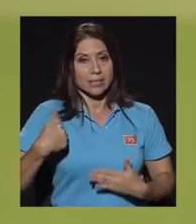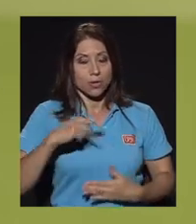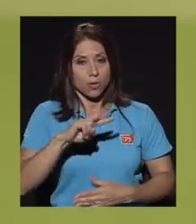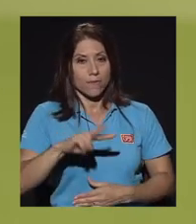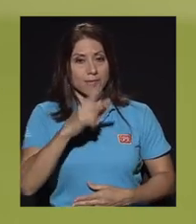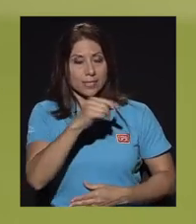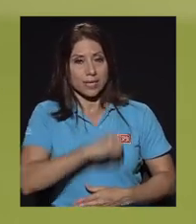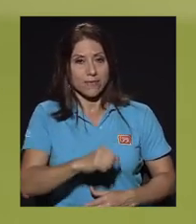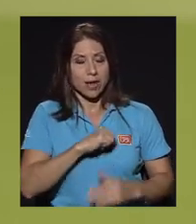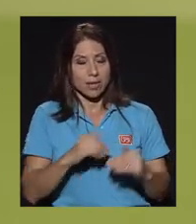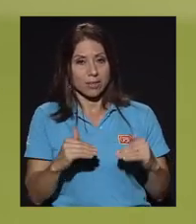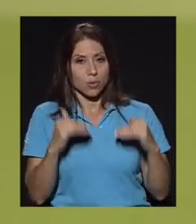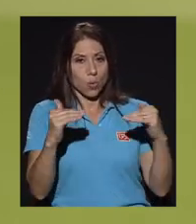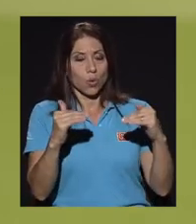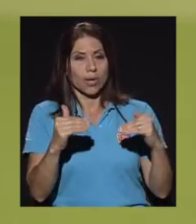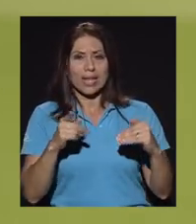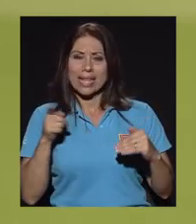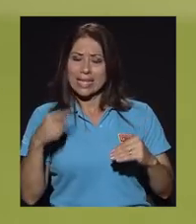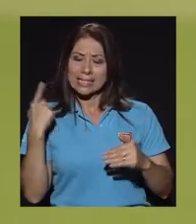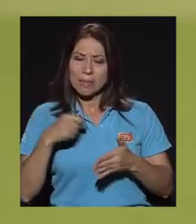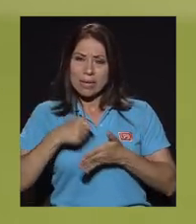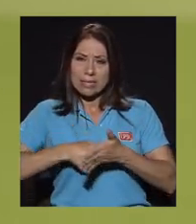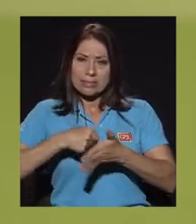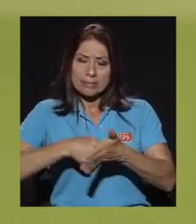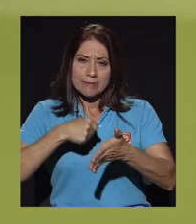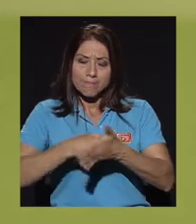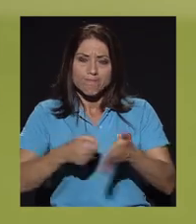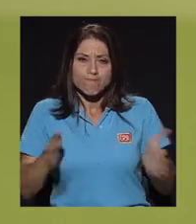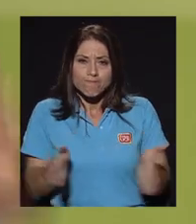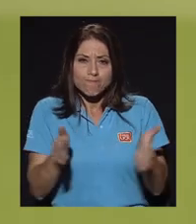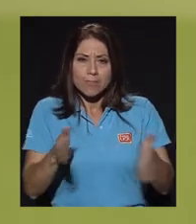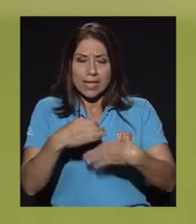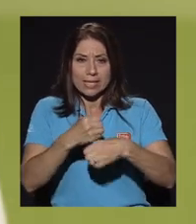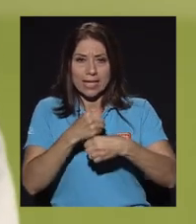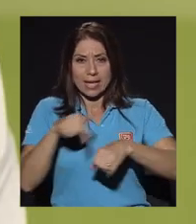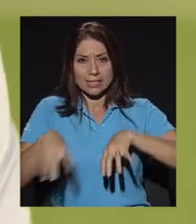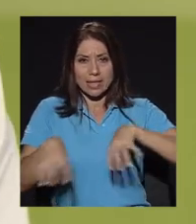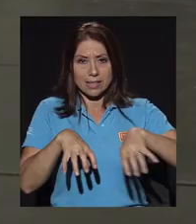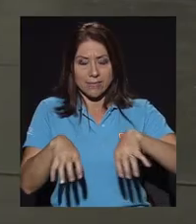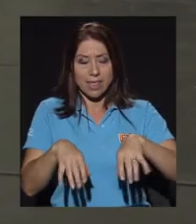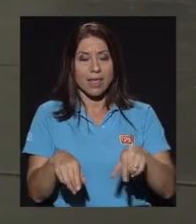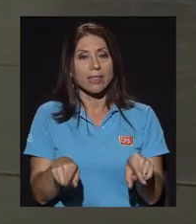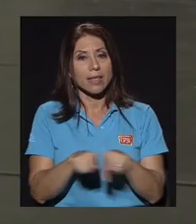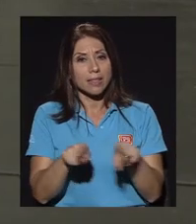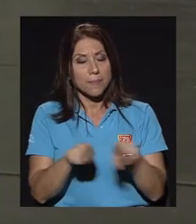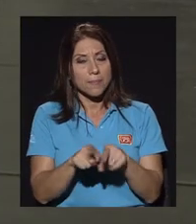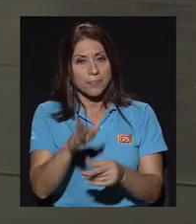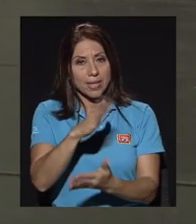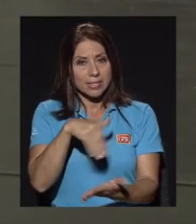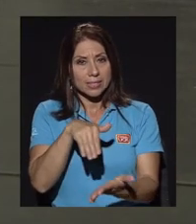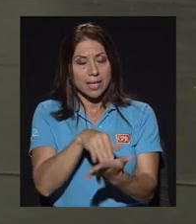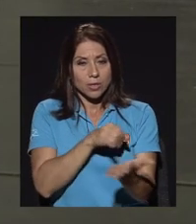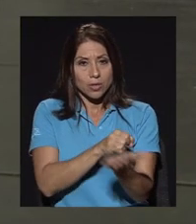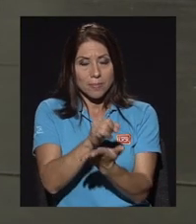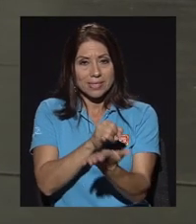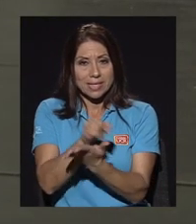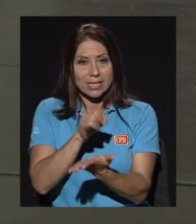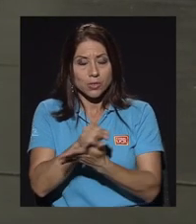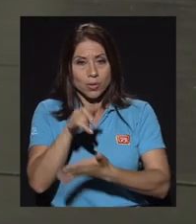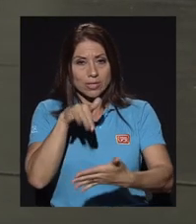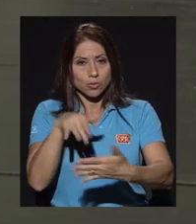señor vicerrector que se ha empeñado en que esta actividad se haga, al Centro de Investigación y